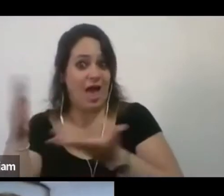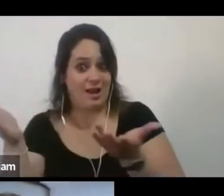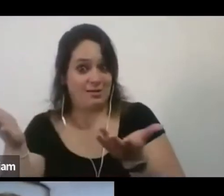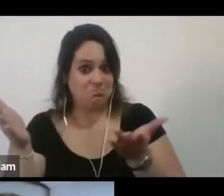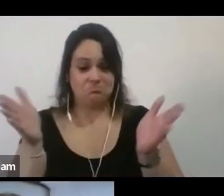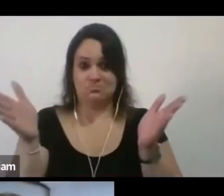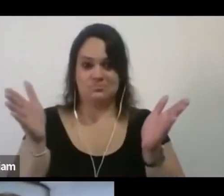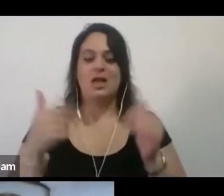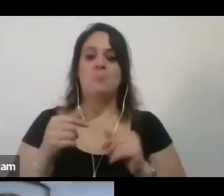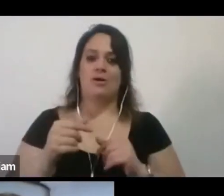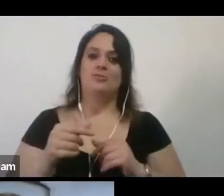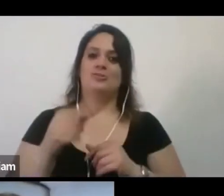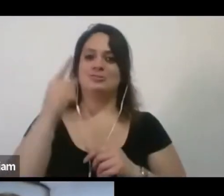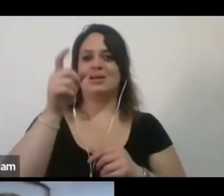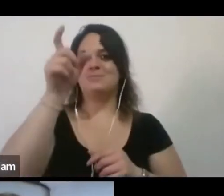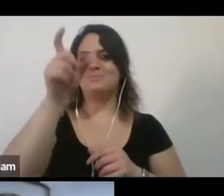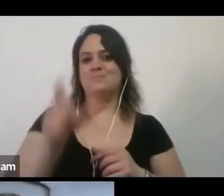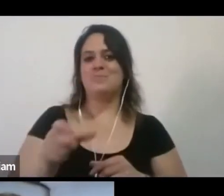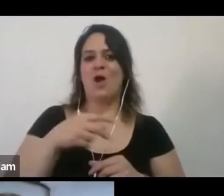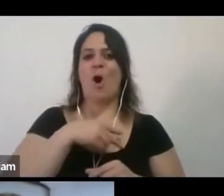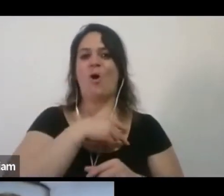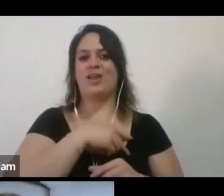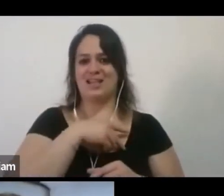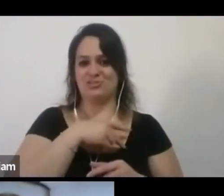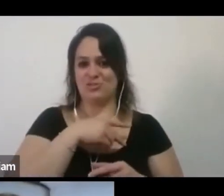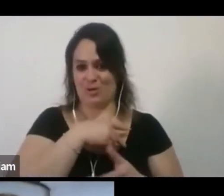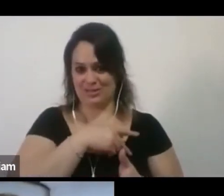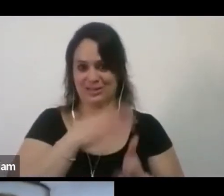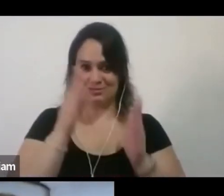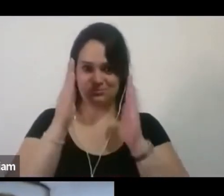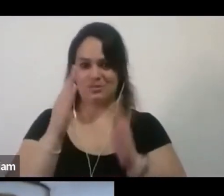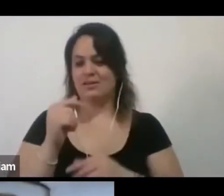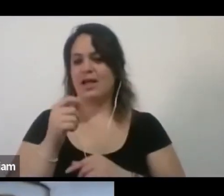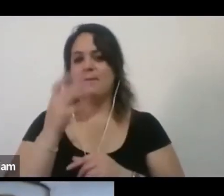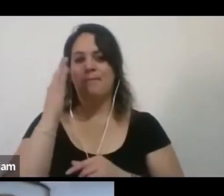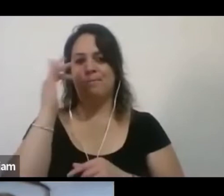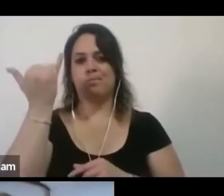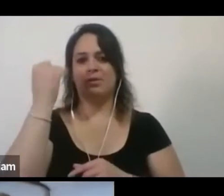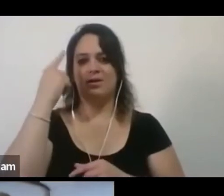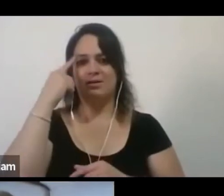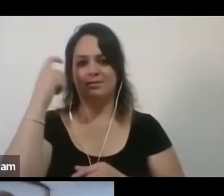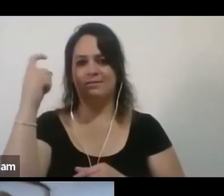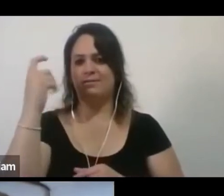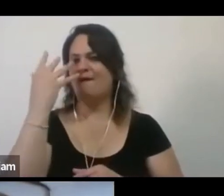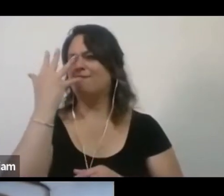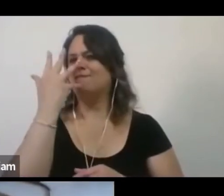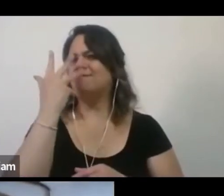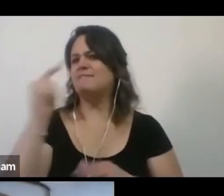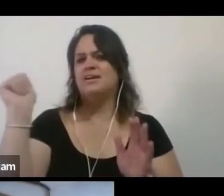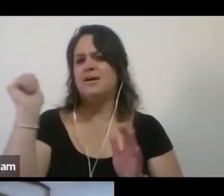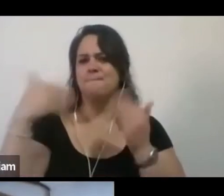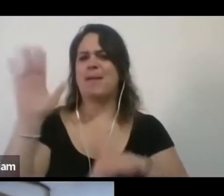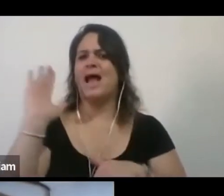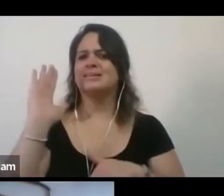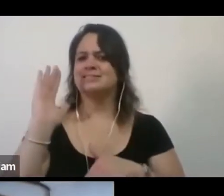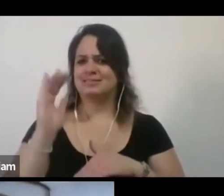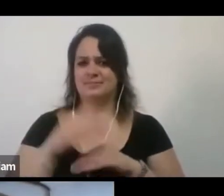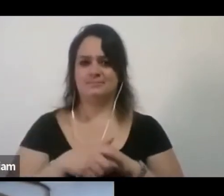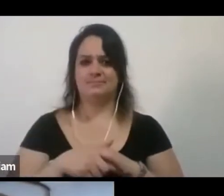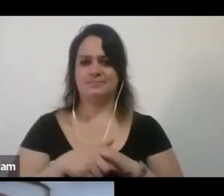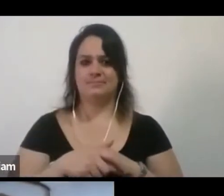definí que quería estudiar psicología, que era lo que me apasionaba, lo que me gustaba. Hice la carrera en